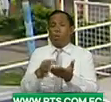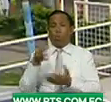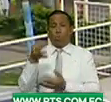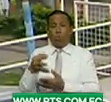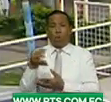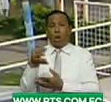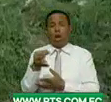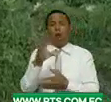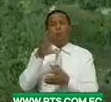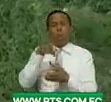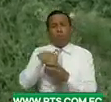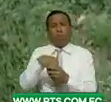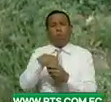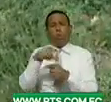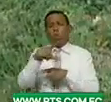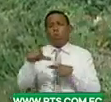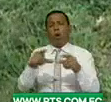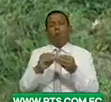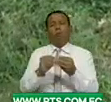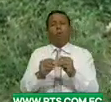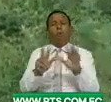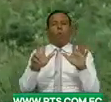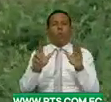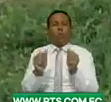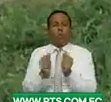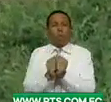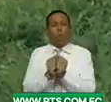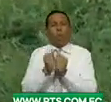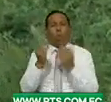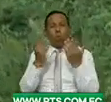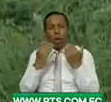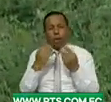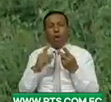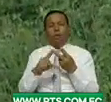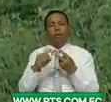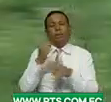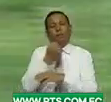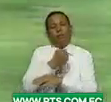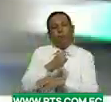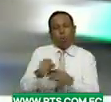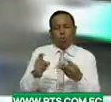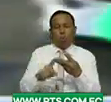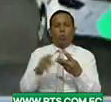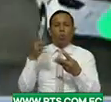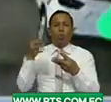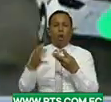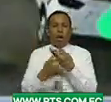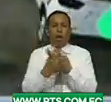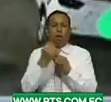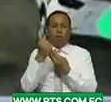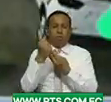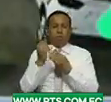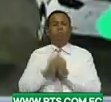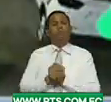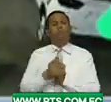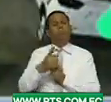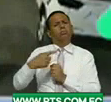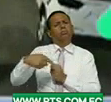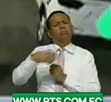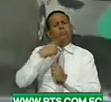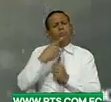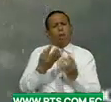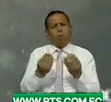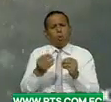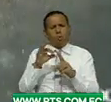pertenece a la Zona 8, junto a San Borondón y Guayaquil. Este espacio registra un incremento considerable en cuanto a cifras de